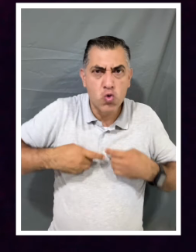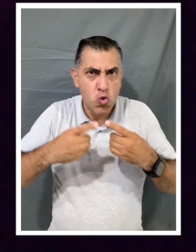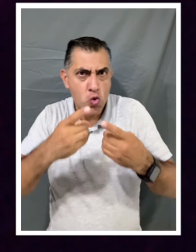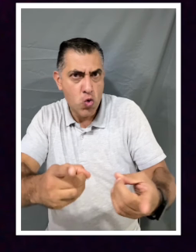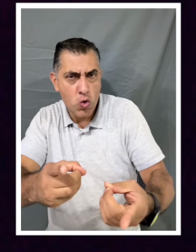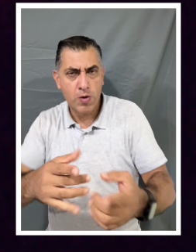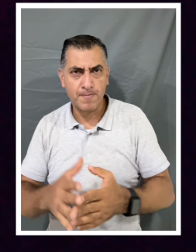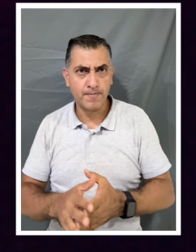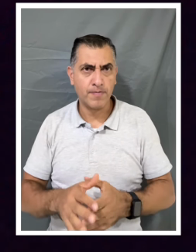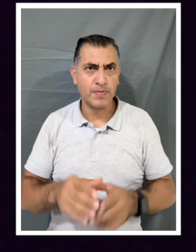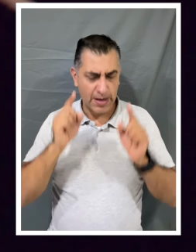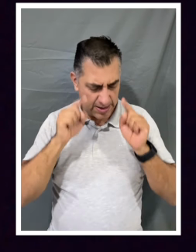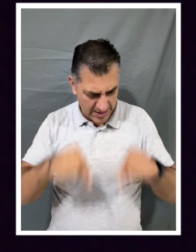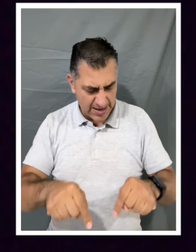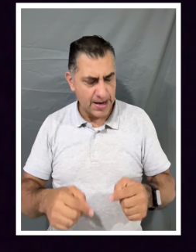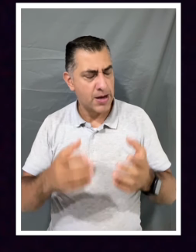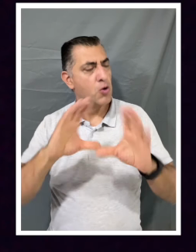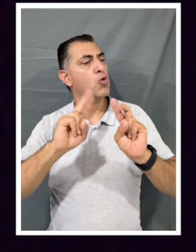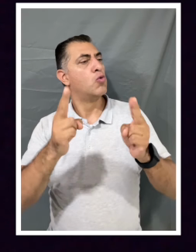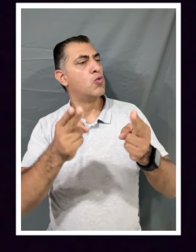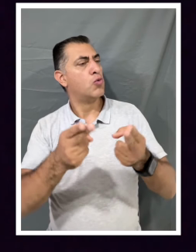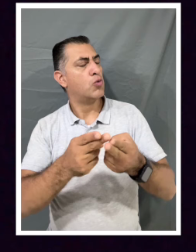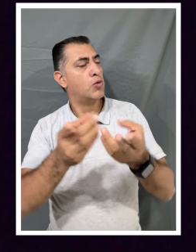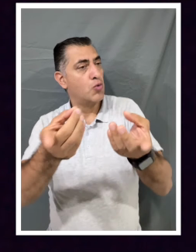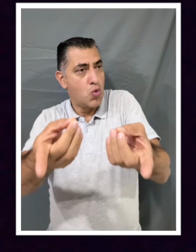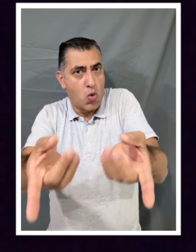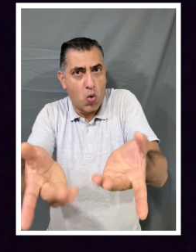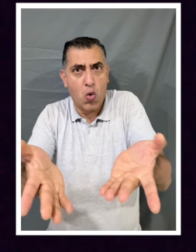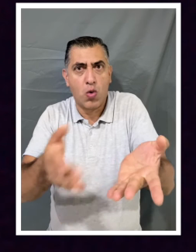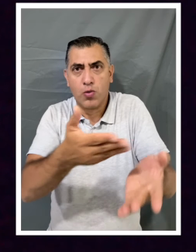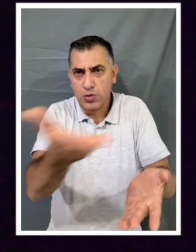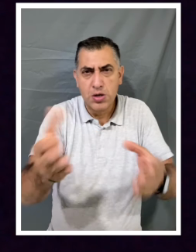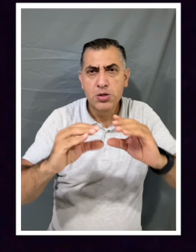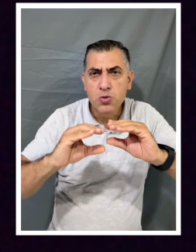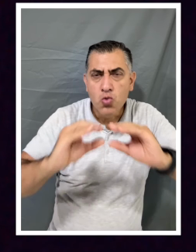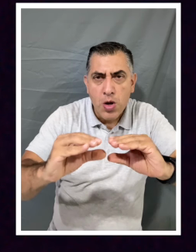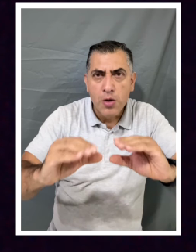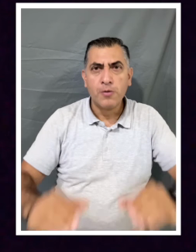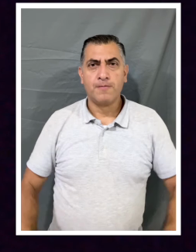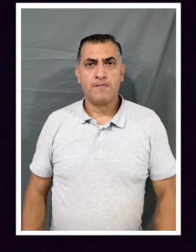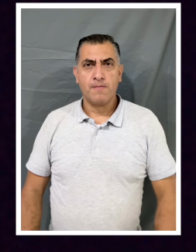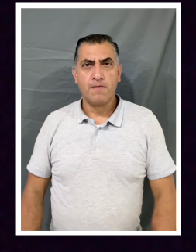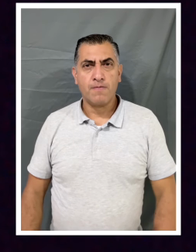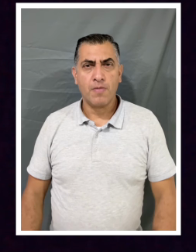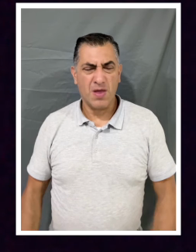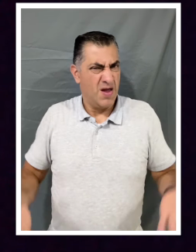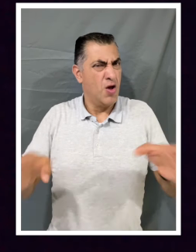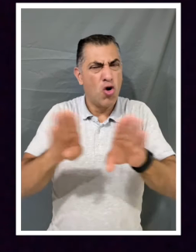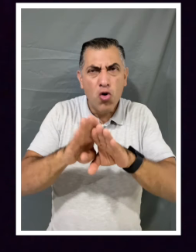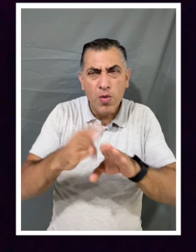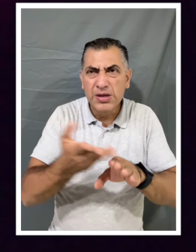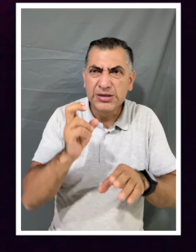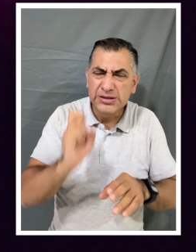da es decir nos dice aquí está la unidad hijos se las entrego ustedes cuídenla Cómo